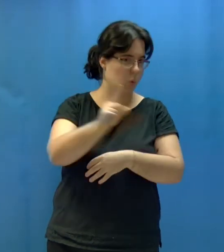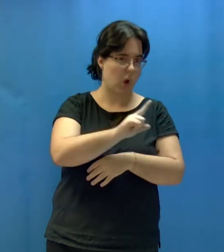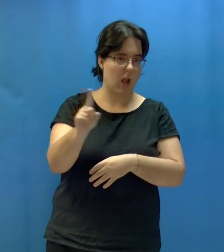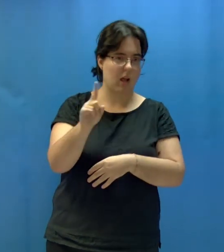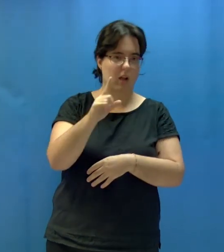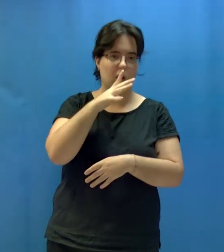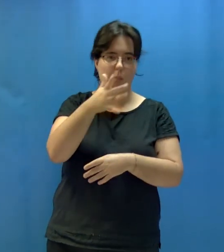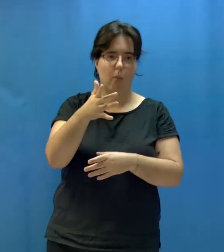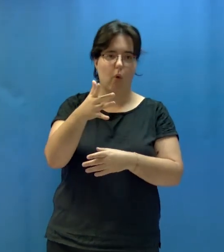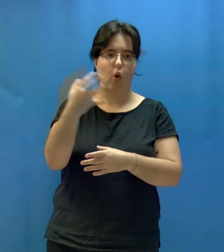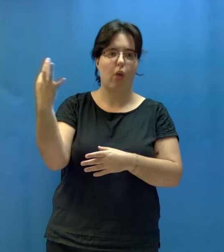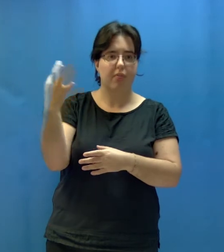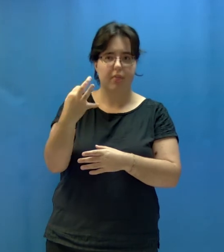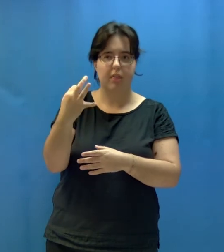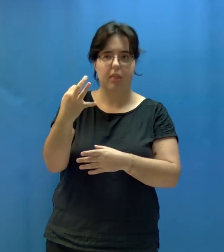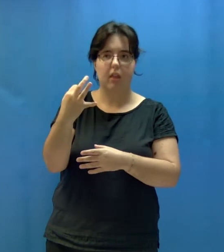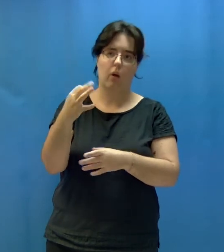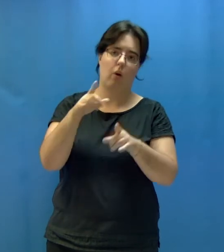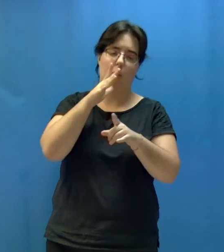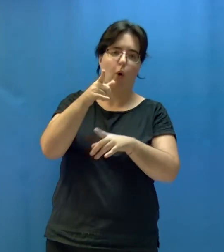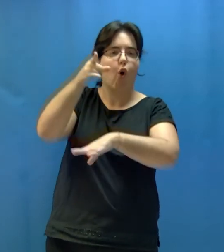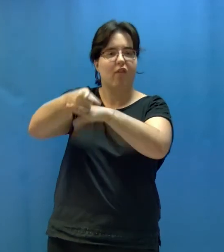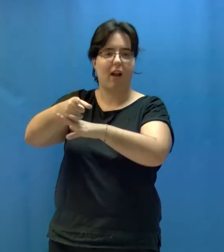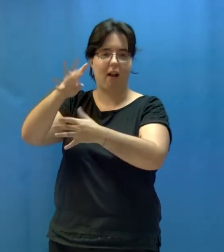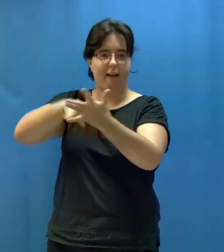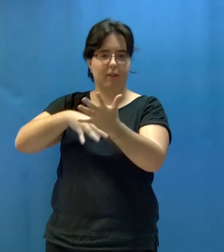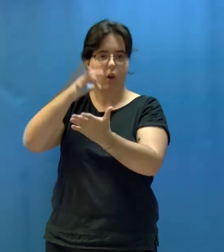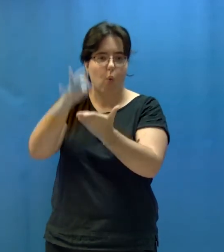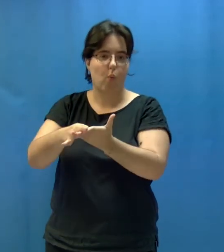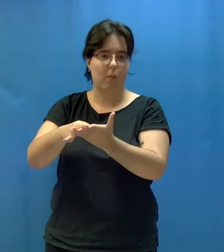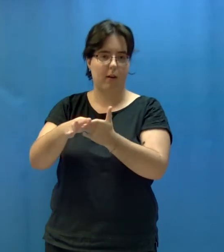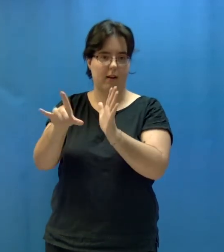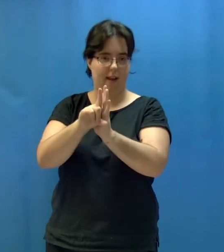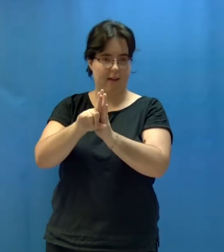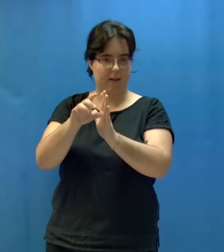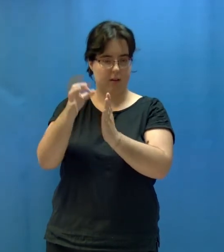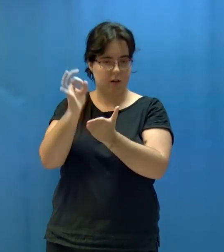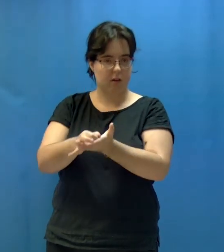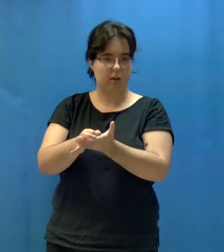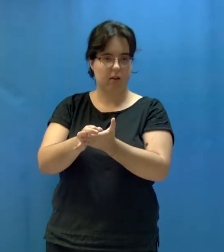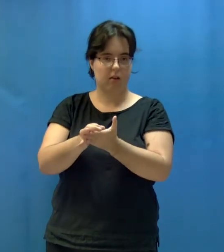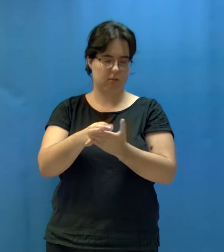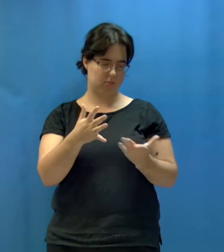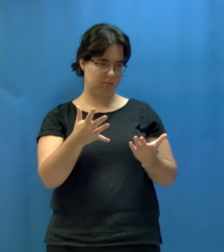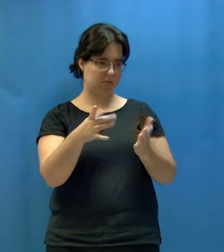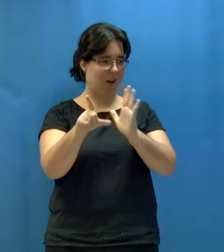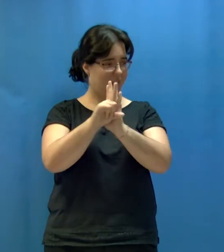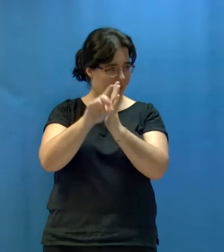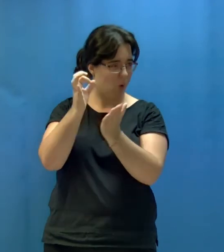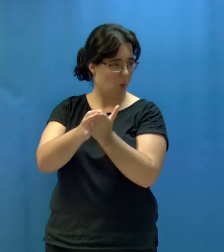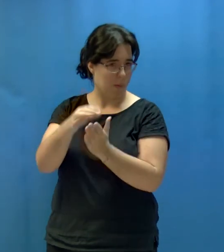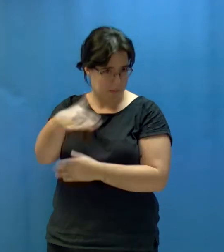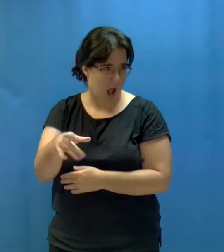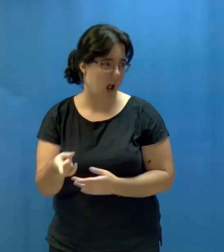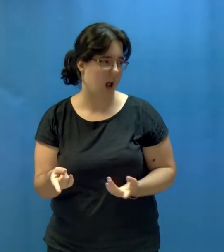en Cataluña. Una persona que va a cumplir la ley es impresentable. ¿Vosté va a jurar cumplir la ley? ¿También se